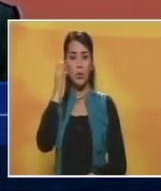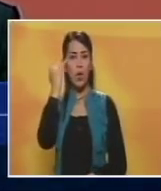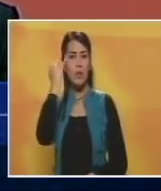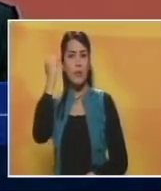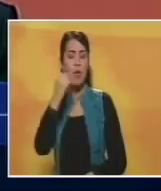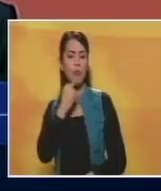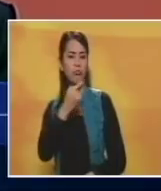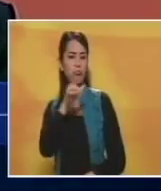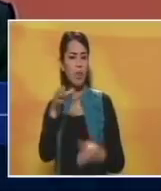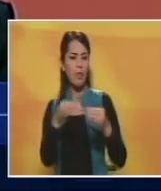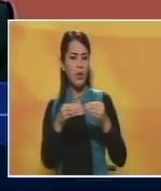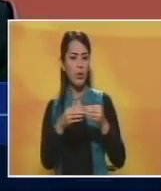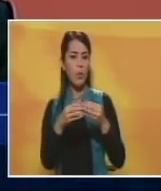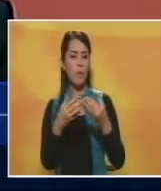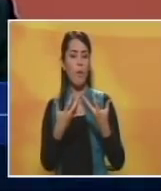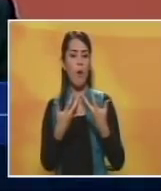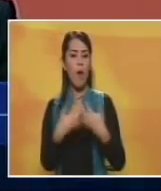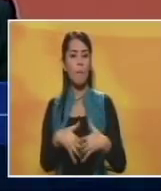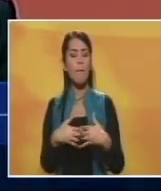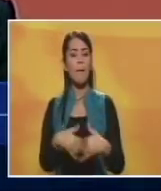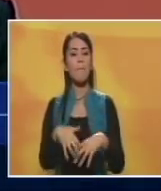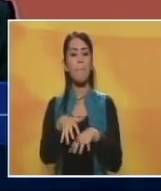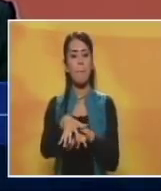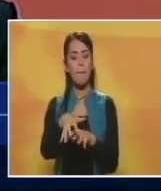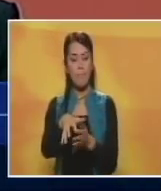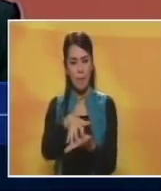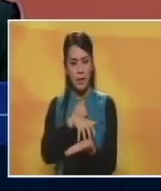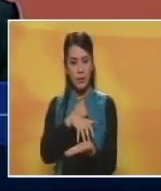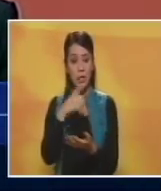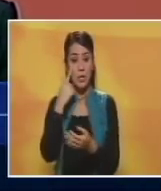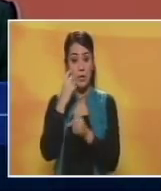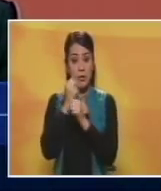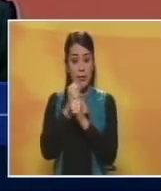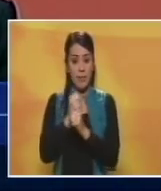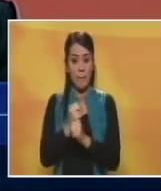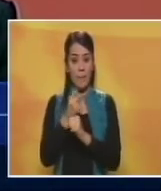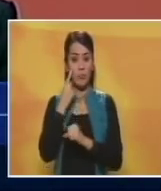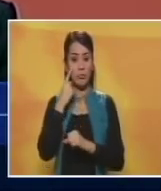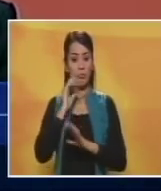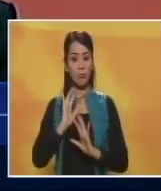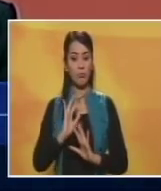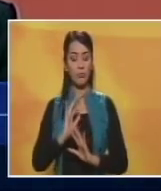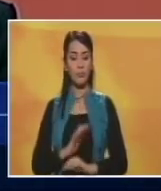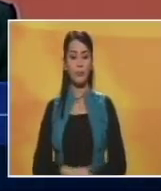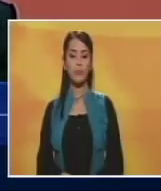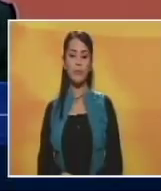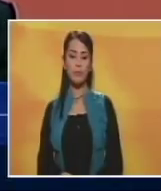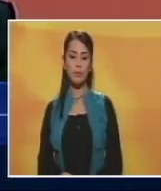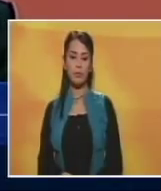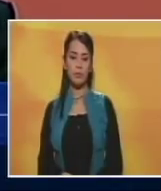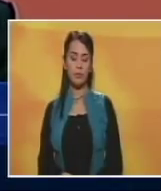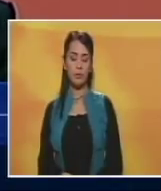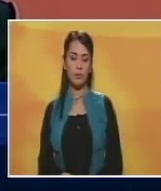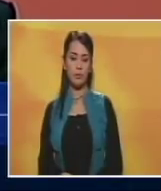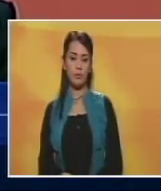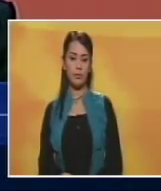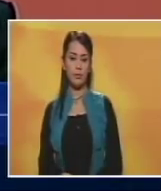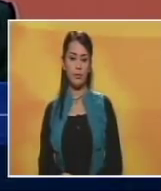sector agroindustrial y aspiramos y esperamos que